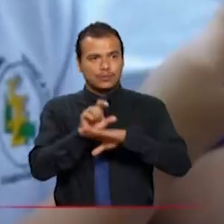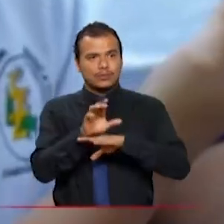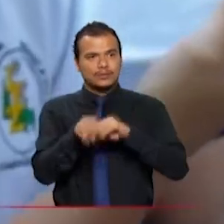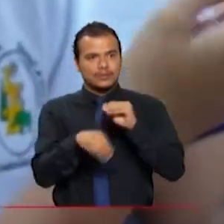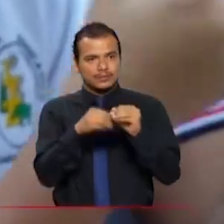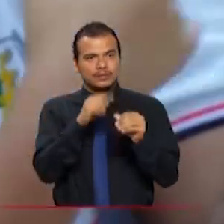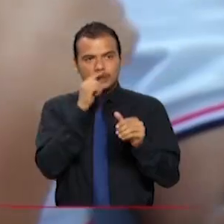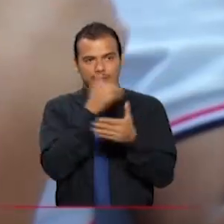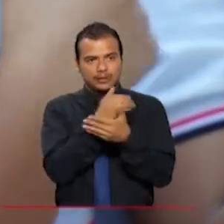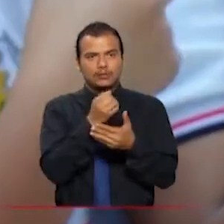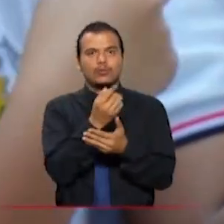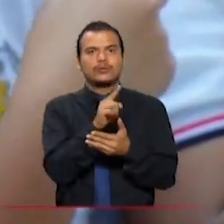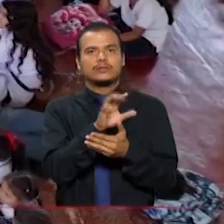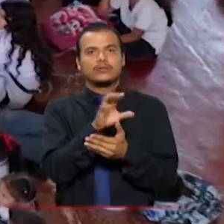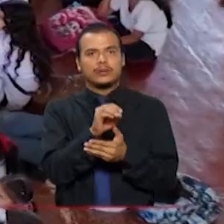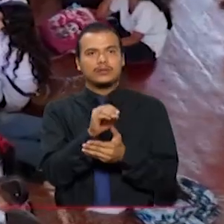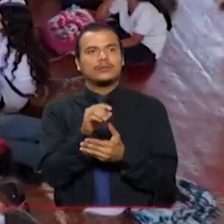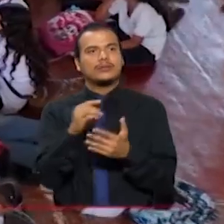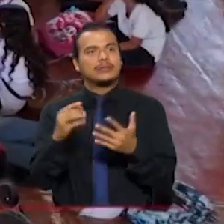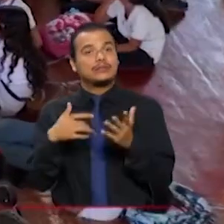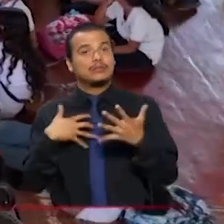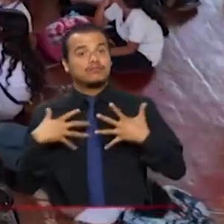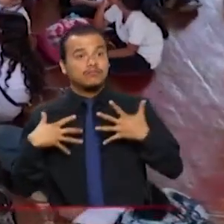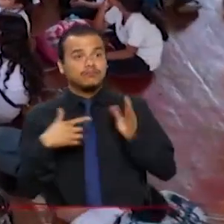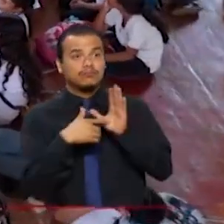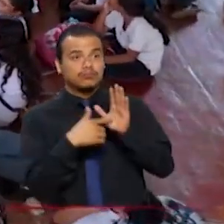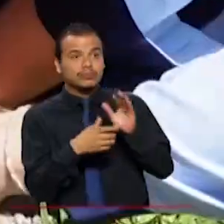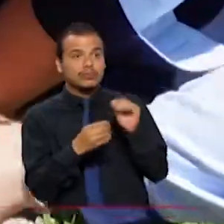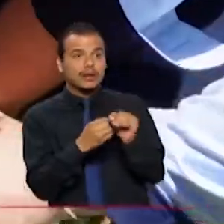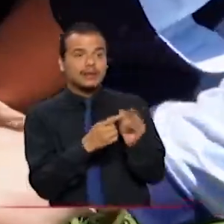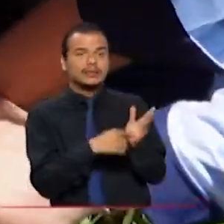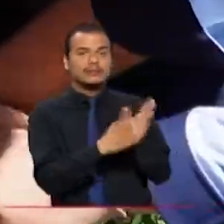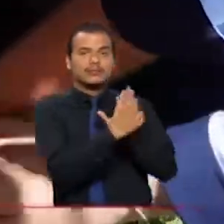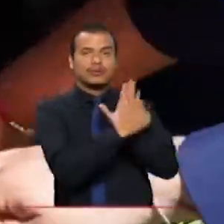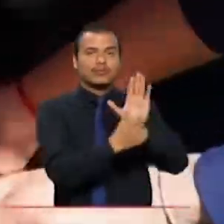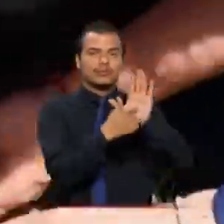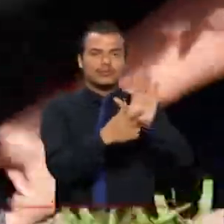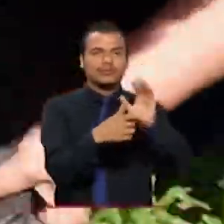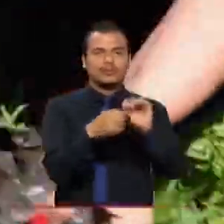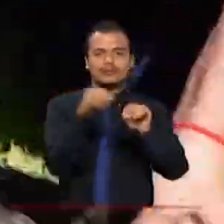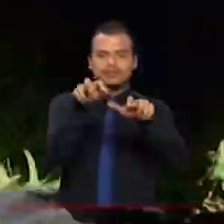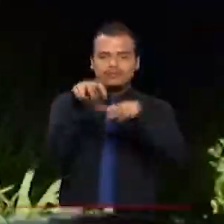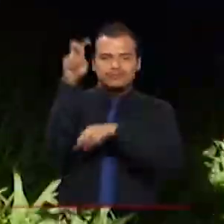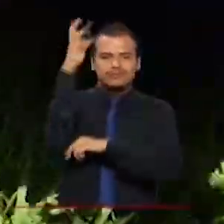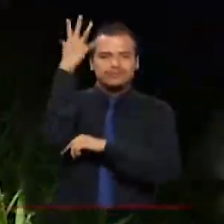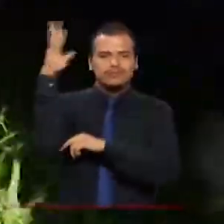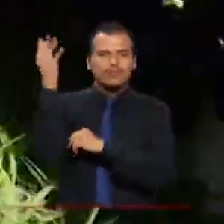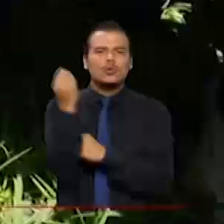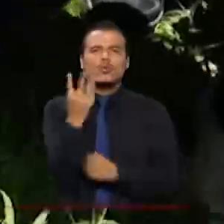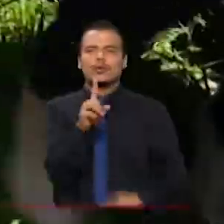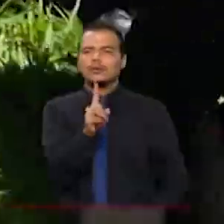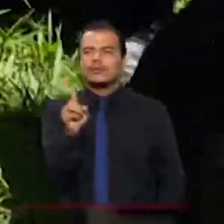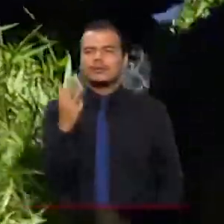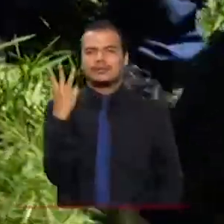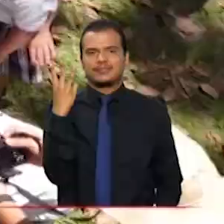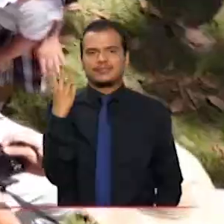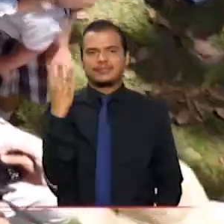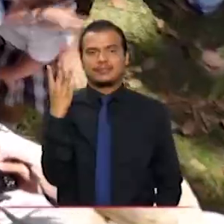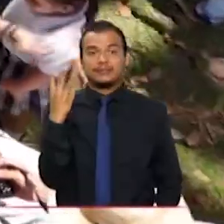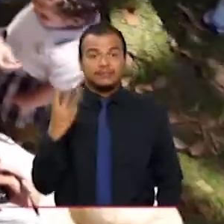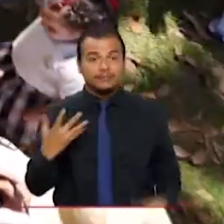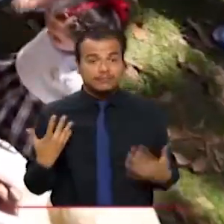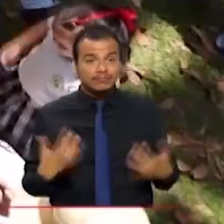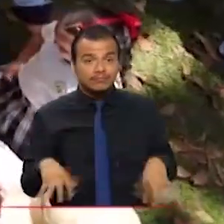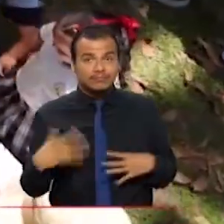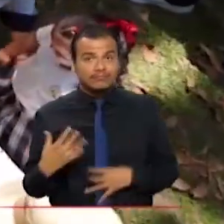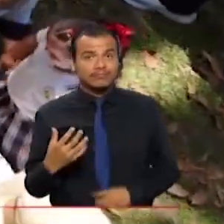teatro, un capítulo de la serie animada Roque y Rupito, juegos tradicionales y la siembra de tres árboles. Es una